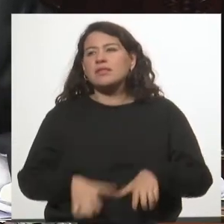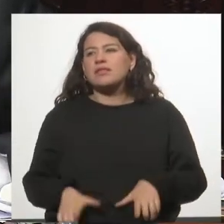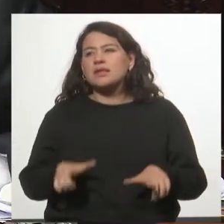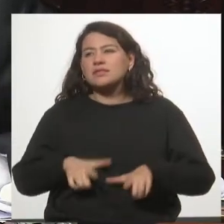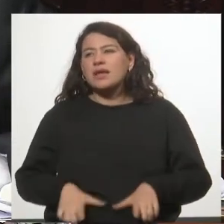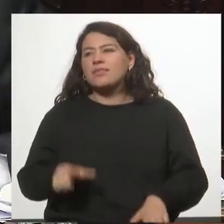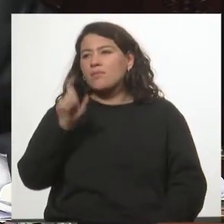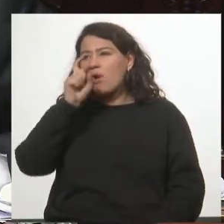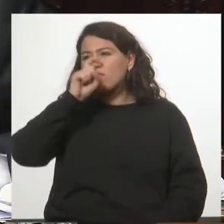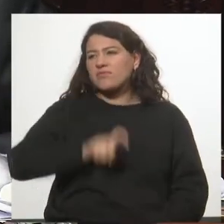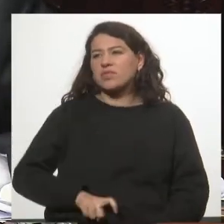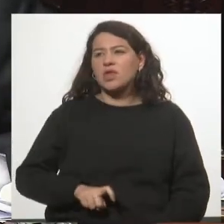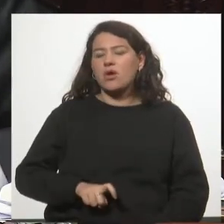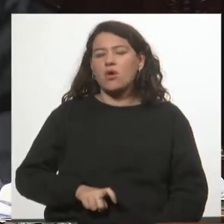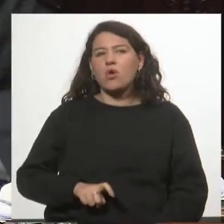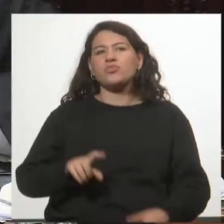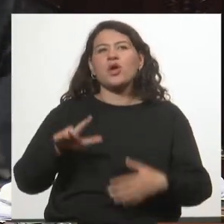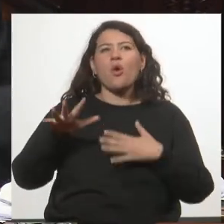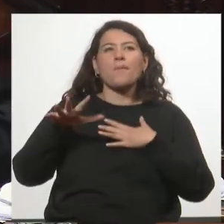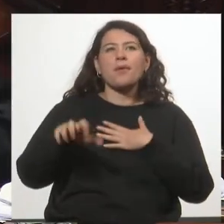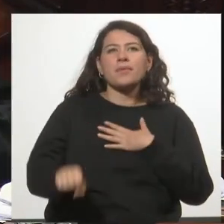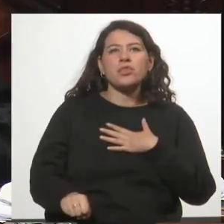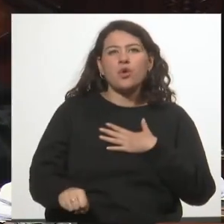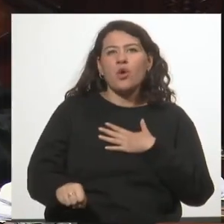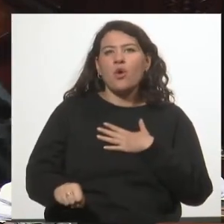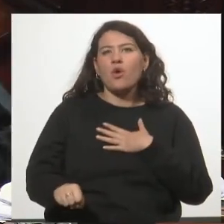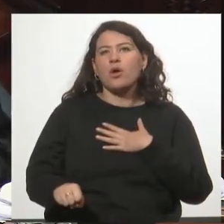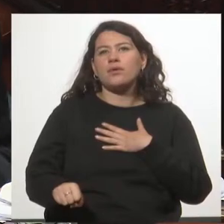montevideo se comprometió